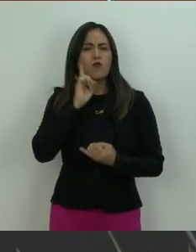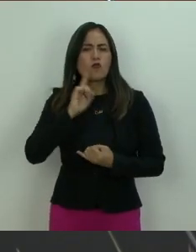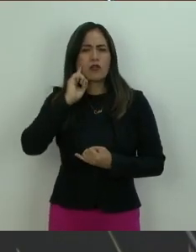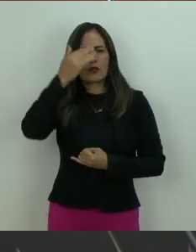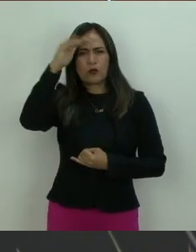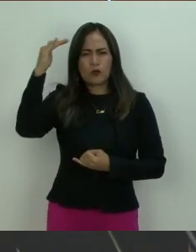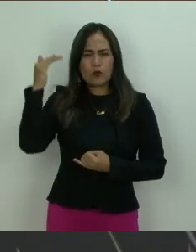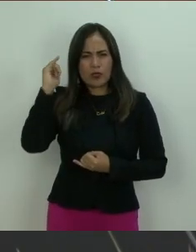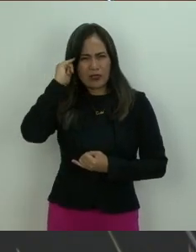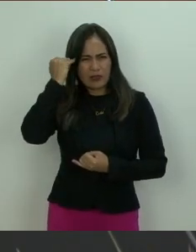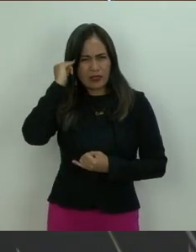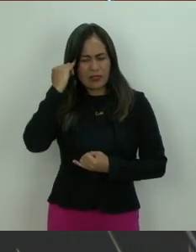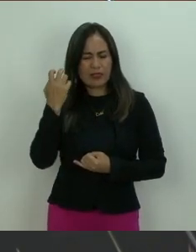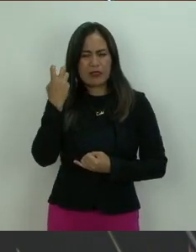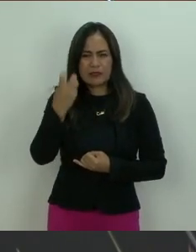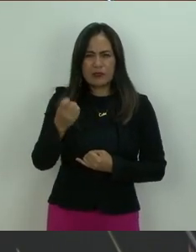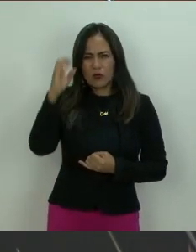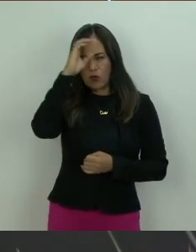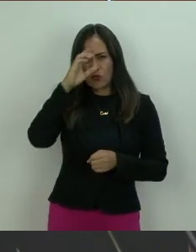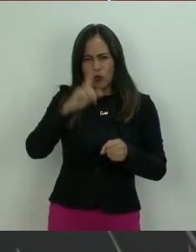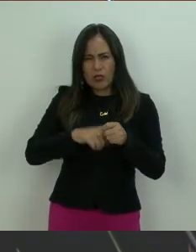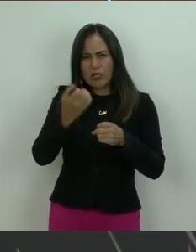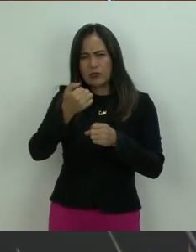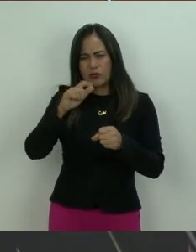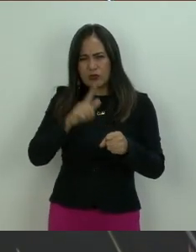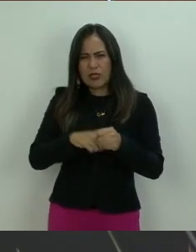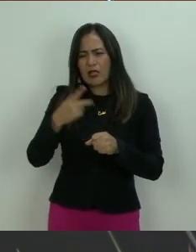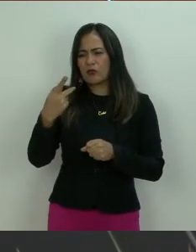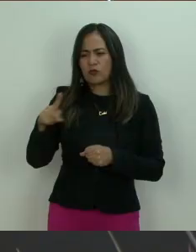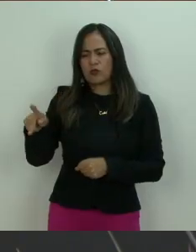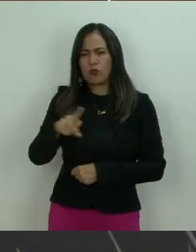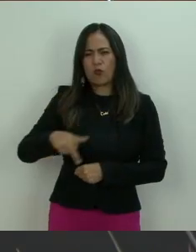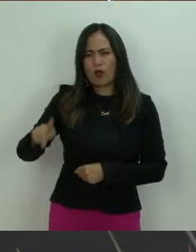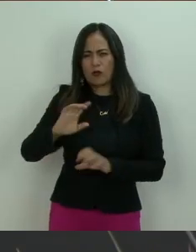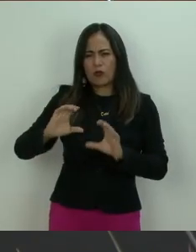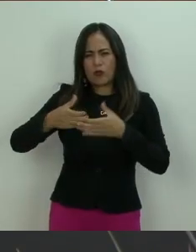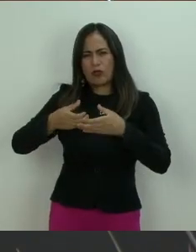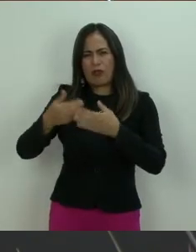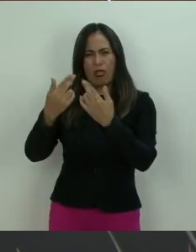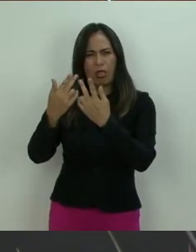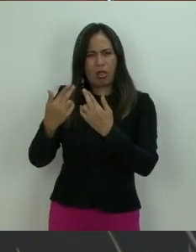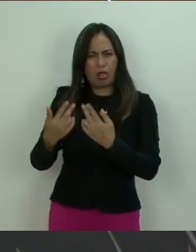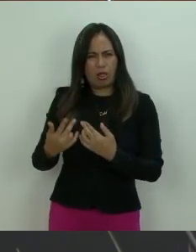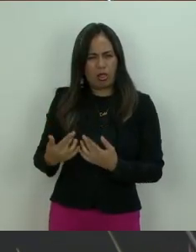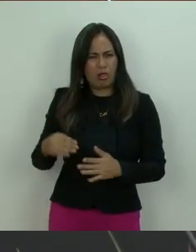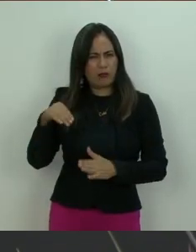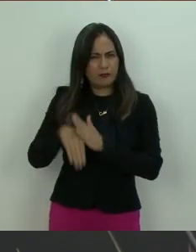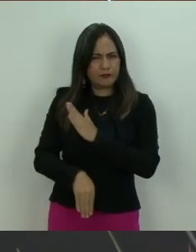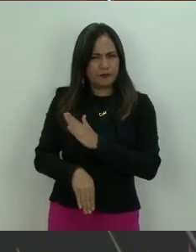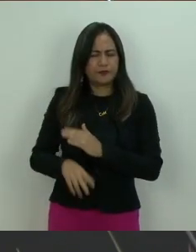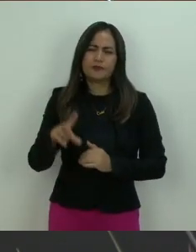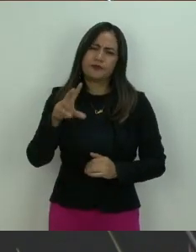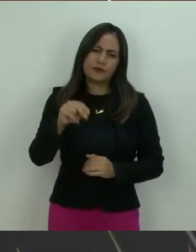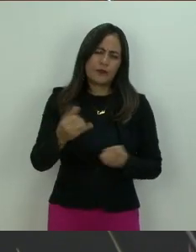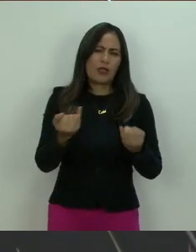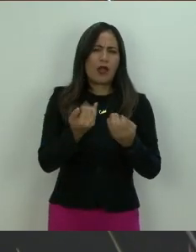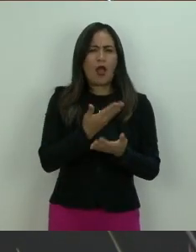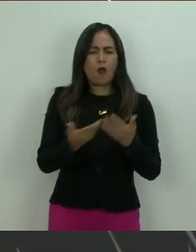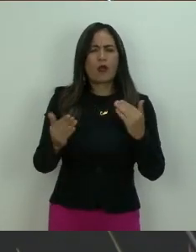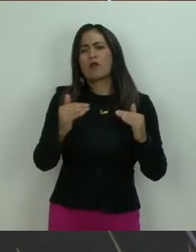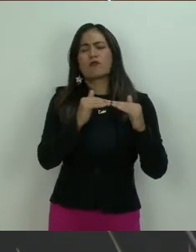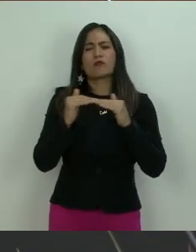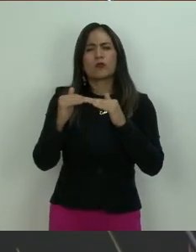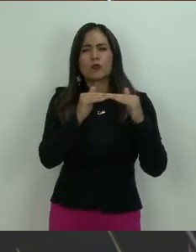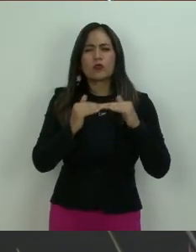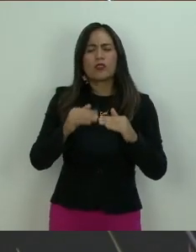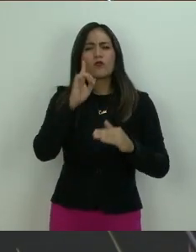colectivo, espiritual, cultural y social de los pueblos indígenas y de sus comunidades. La construcción de la igualdad sustantiva en favor de niñas y